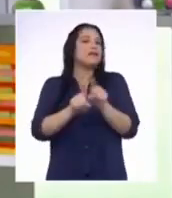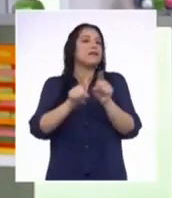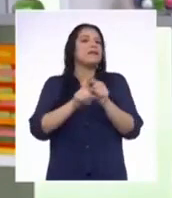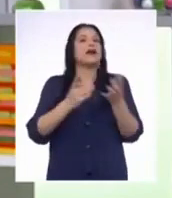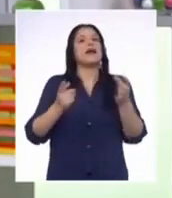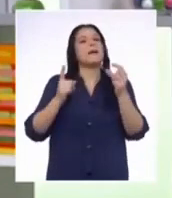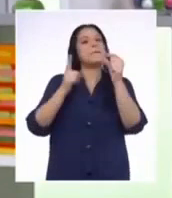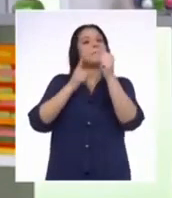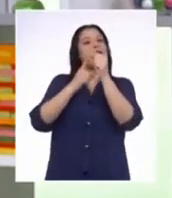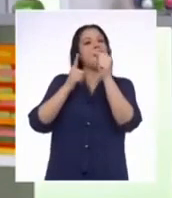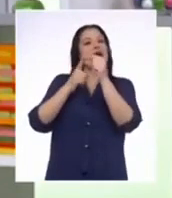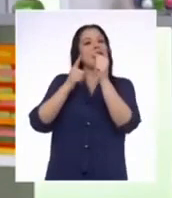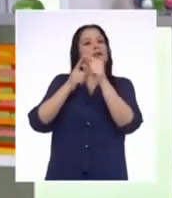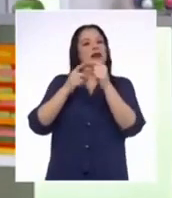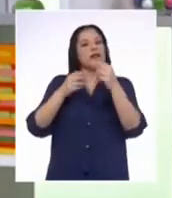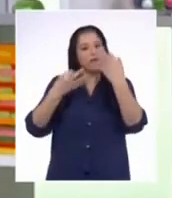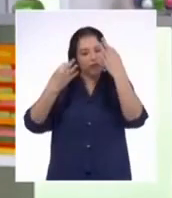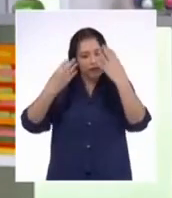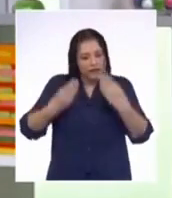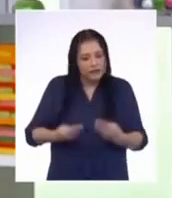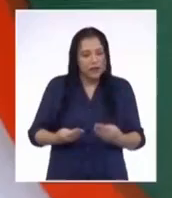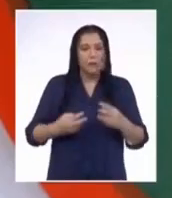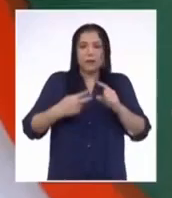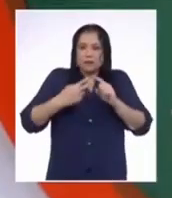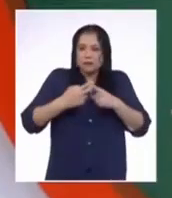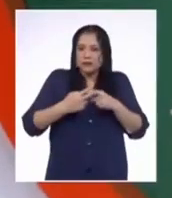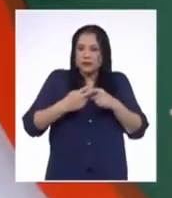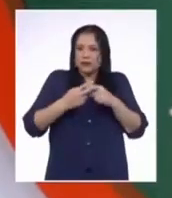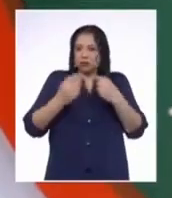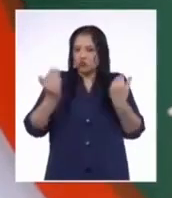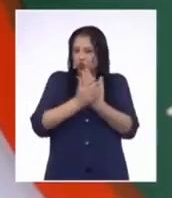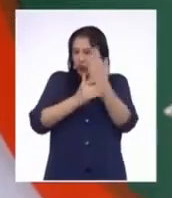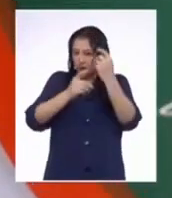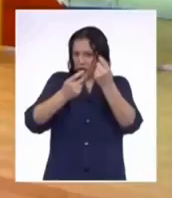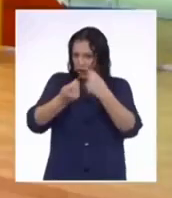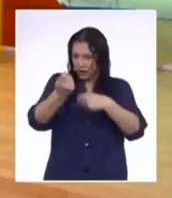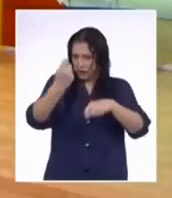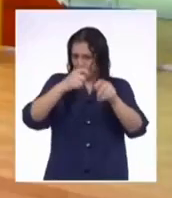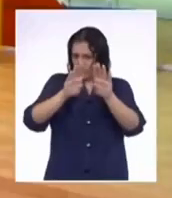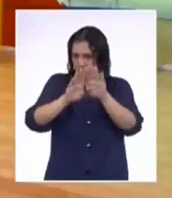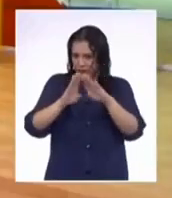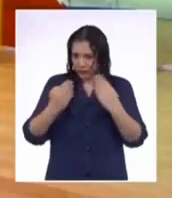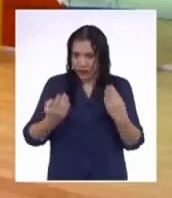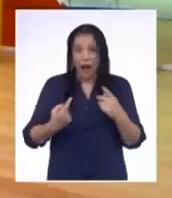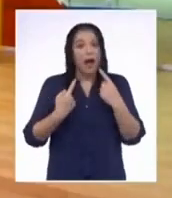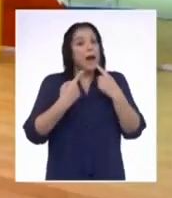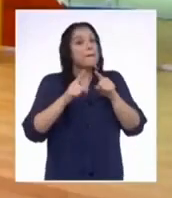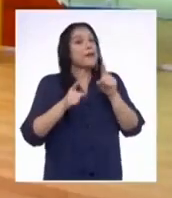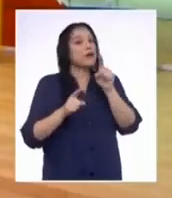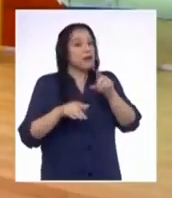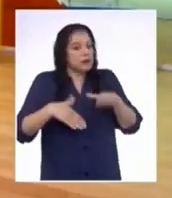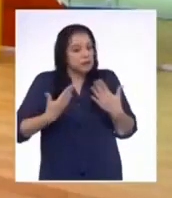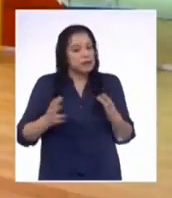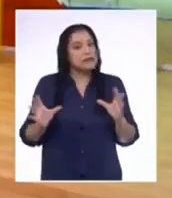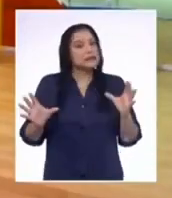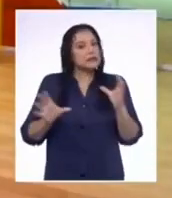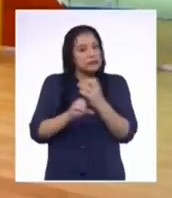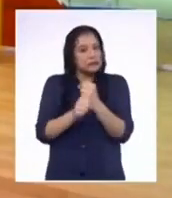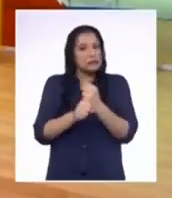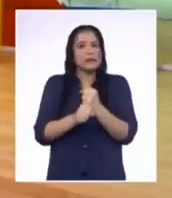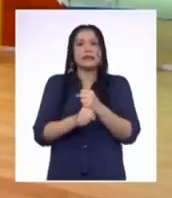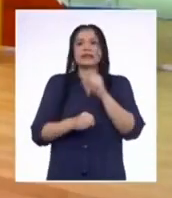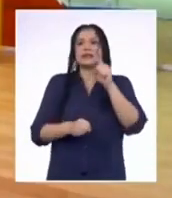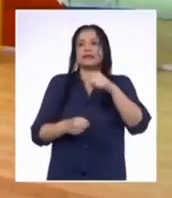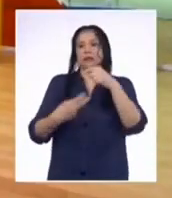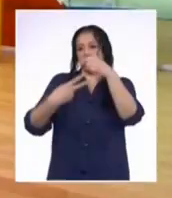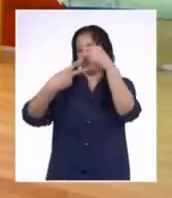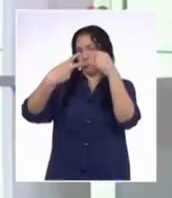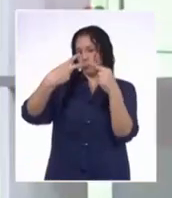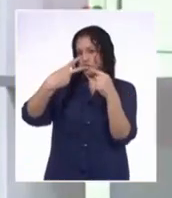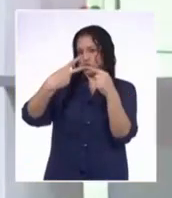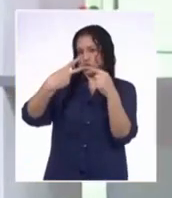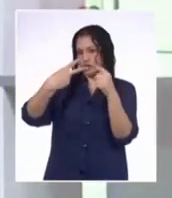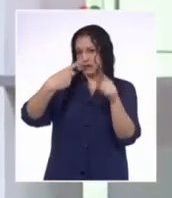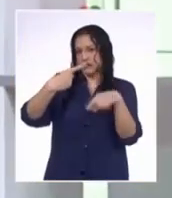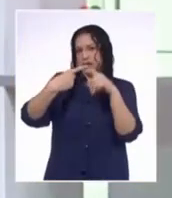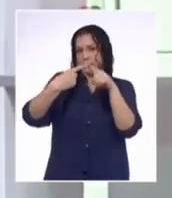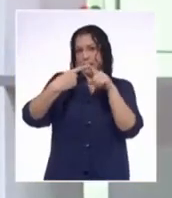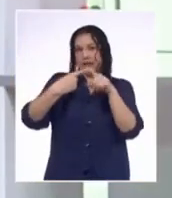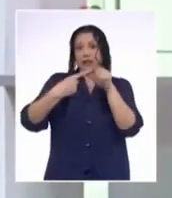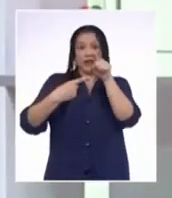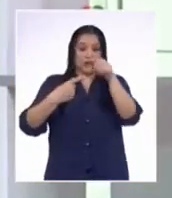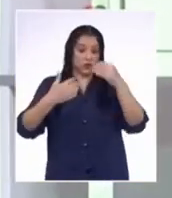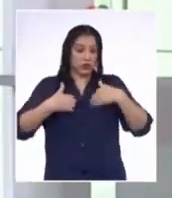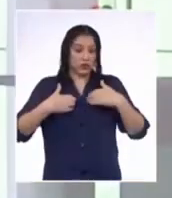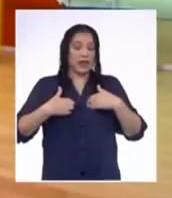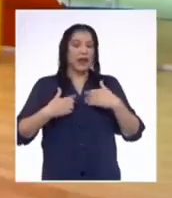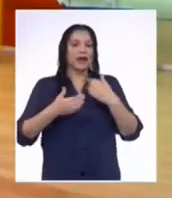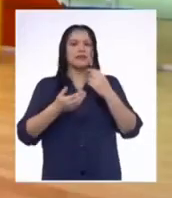términos financieros para emprender un negocio. Sí, pero para hacer ese resumen necesitamos 2 cosas. Que tengas a la